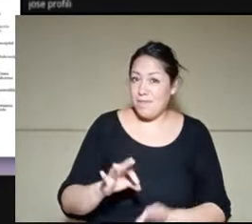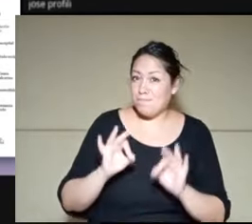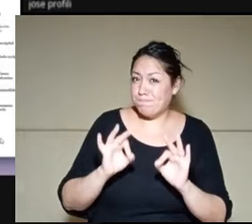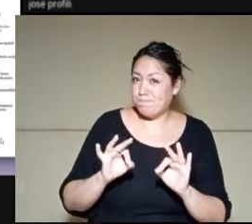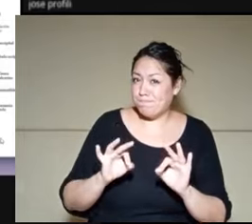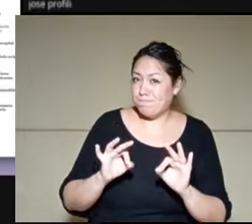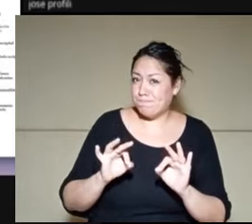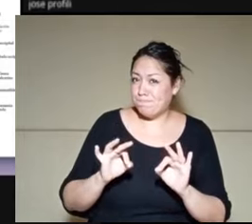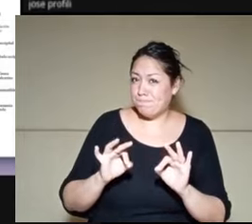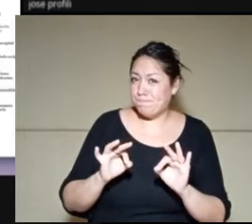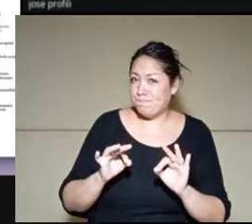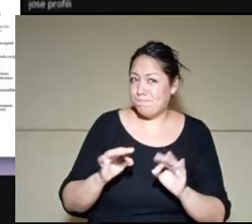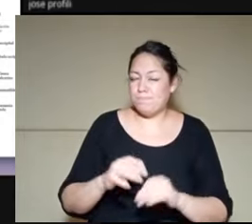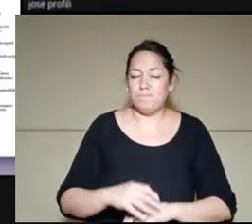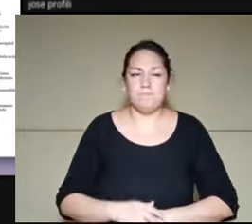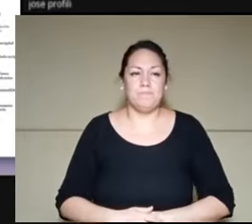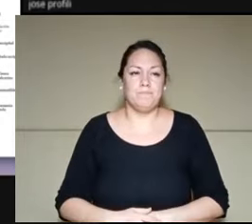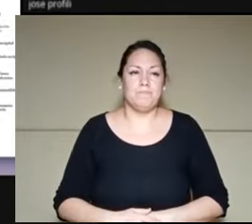¿Me siguen hasta ahí?